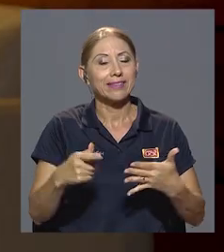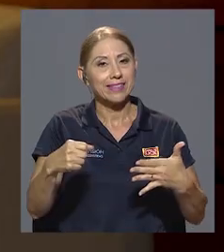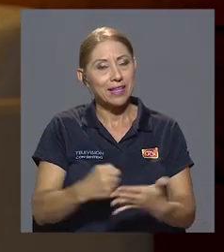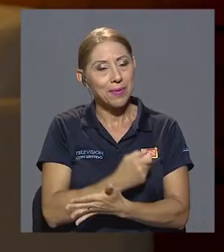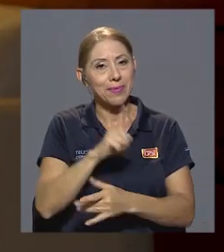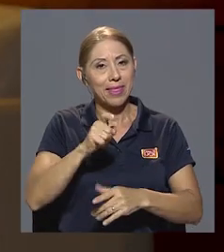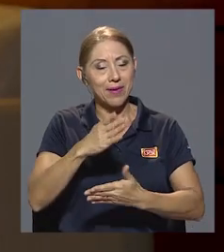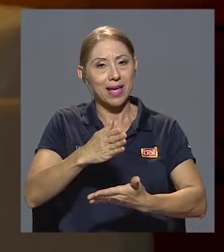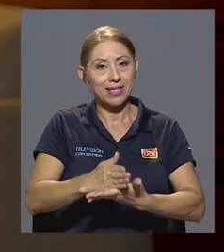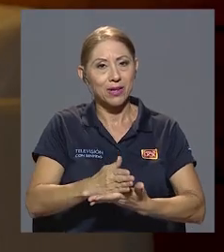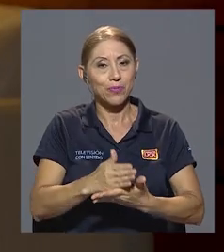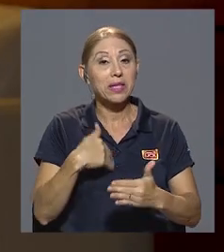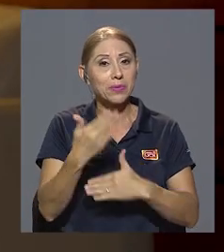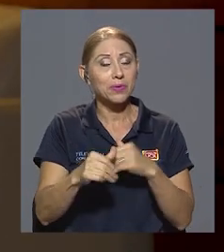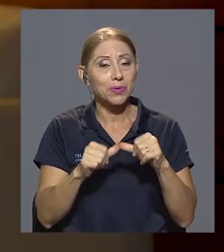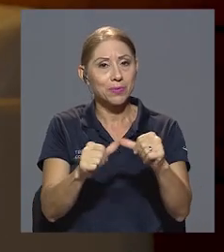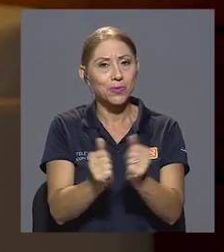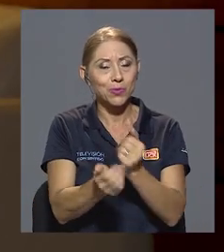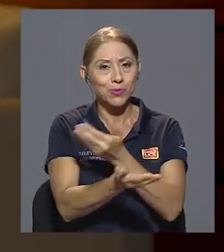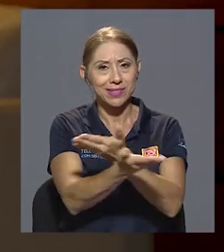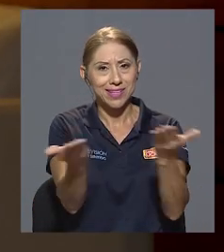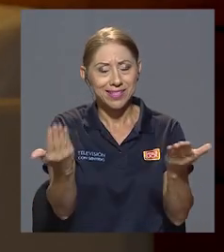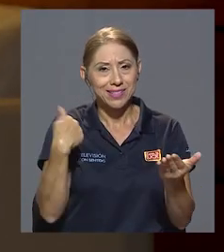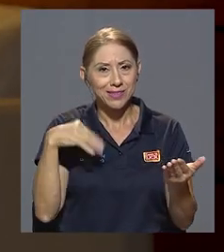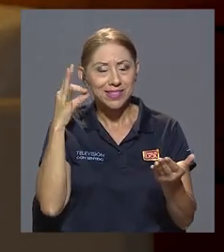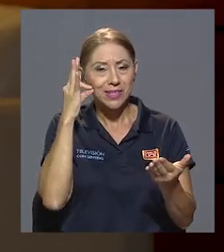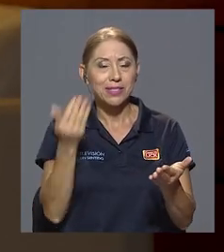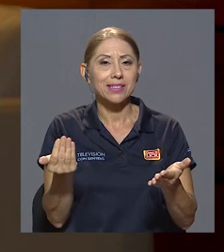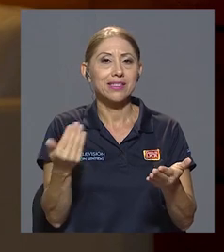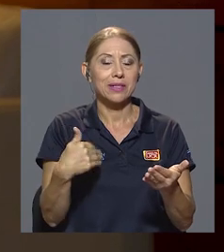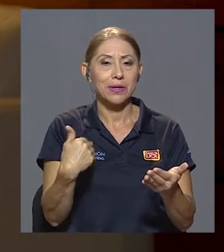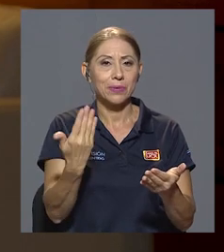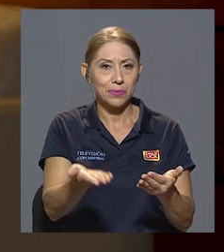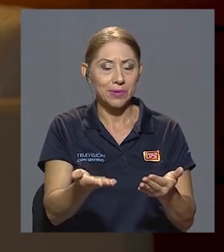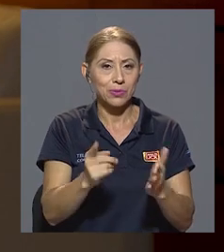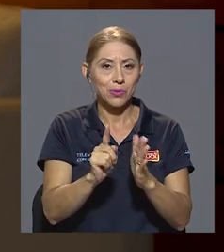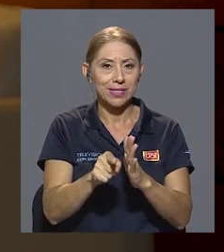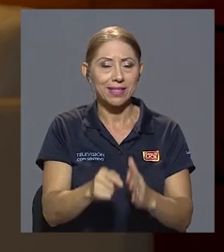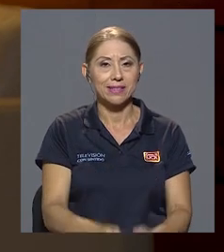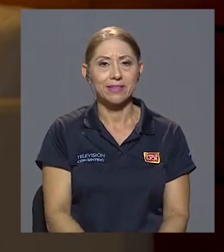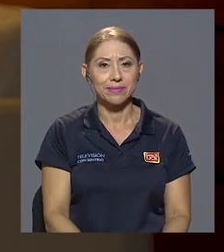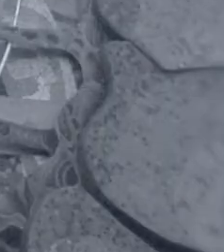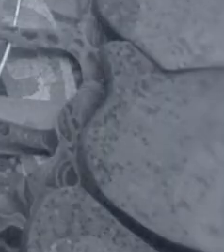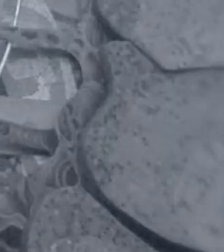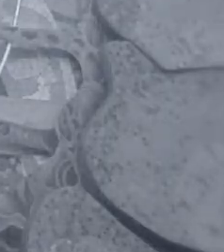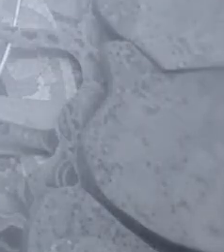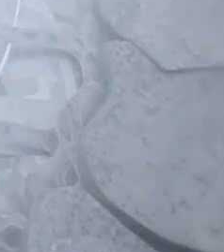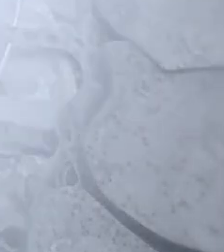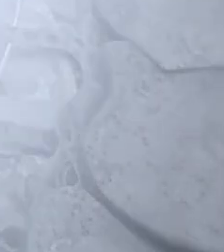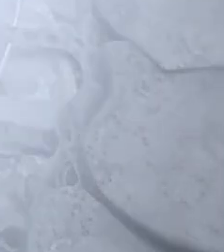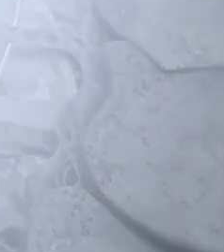tenemos que hacerla y volvemos con ustedes señoras y señores nuevamente en unos instantes